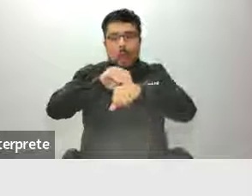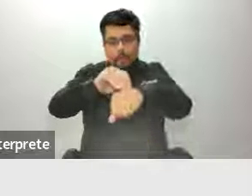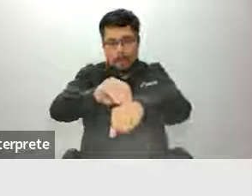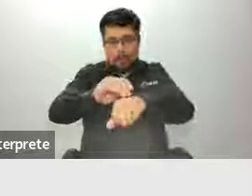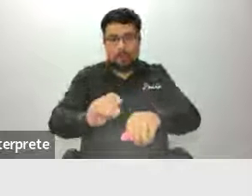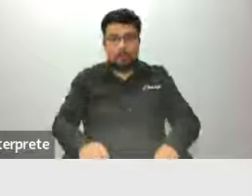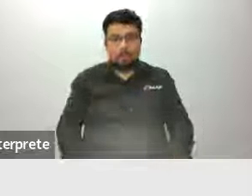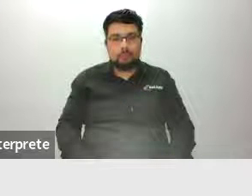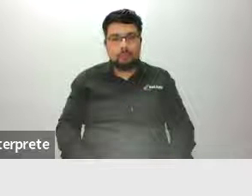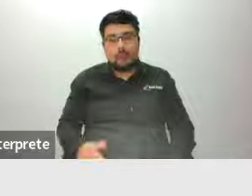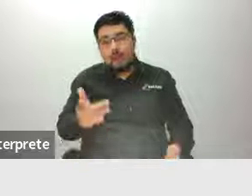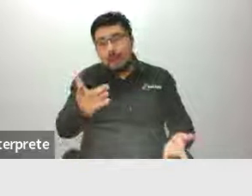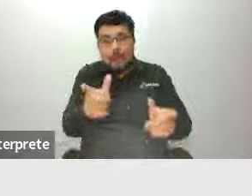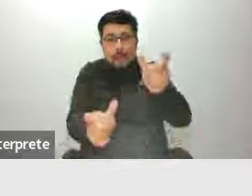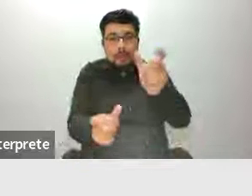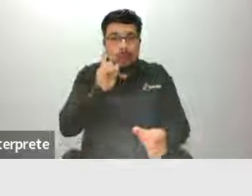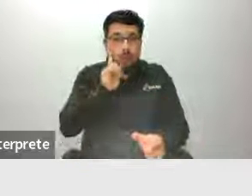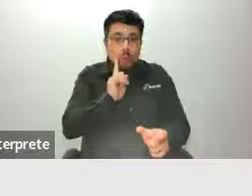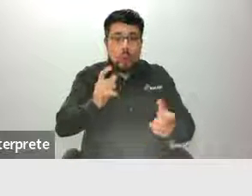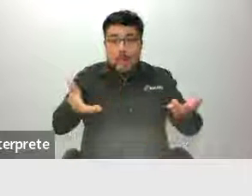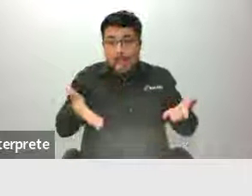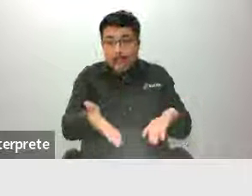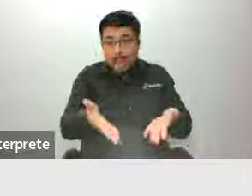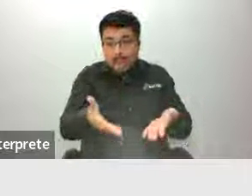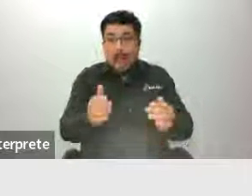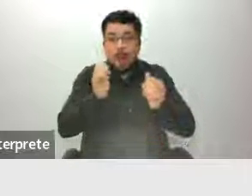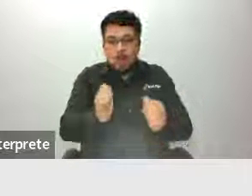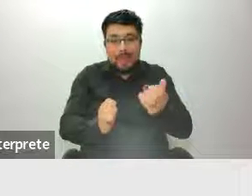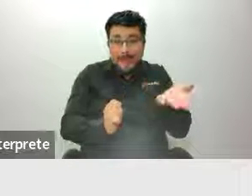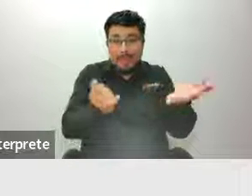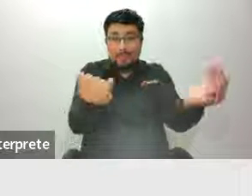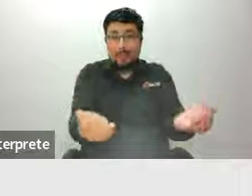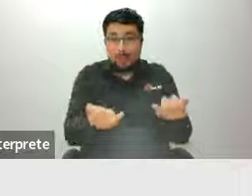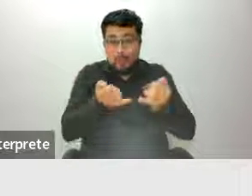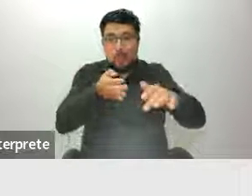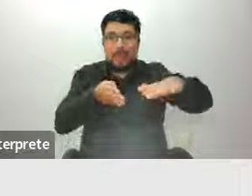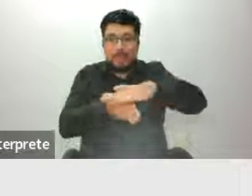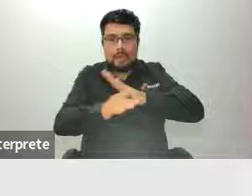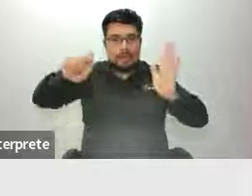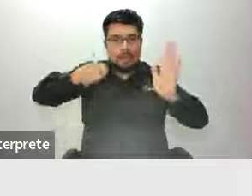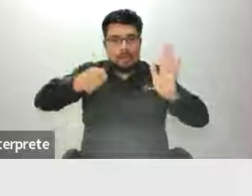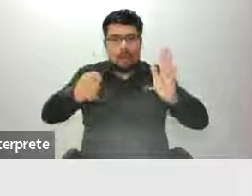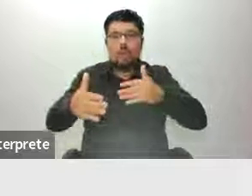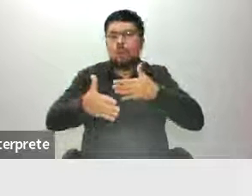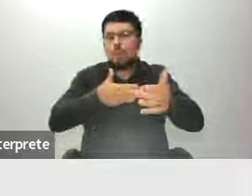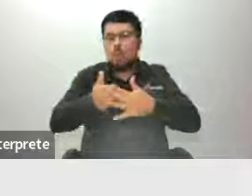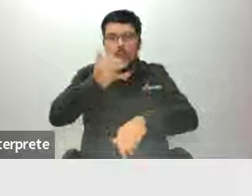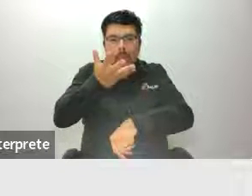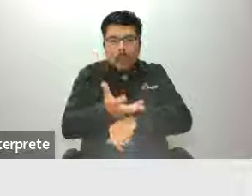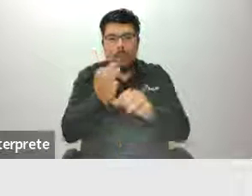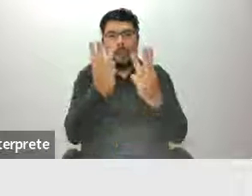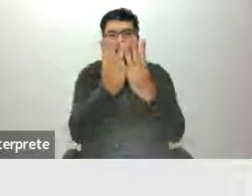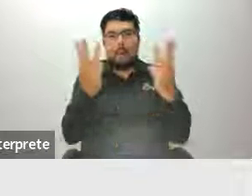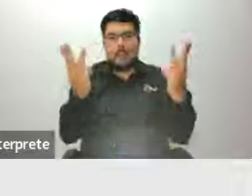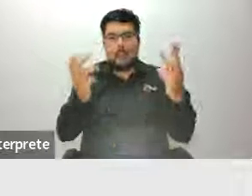sobre todo las personas sordas aquí presentes, acceder a esa información. Lo encuentran en nuestra página web y les vamos más